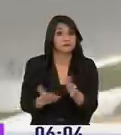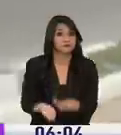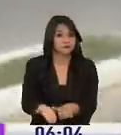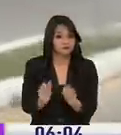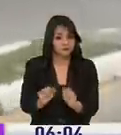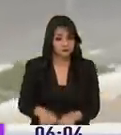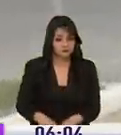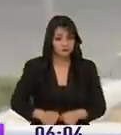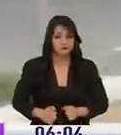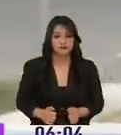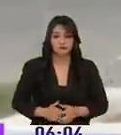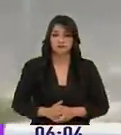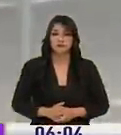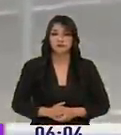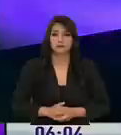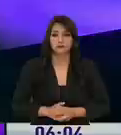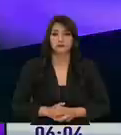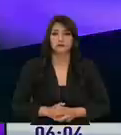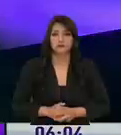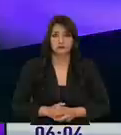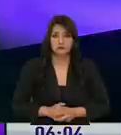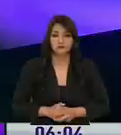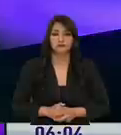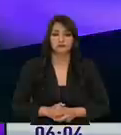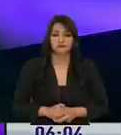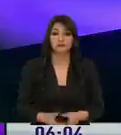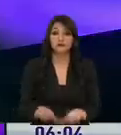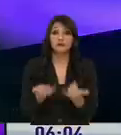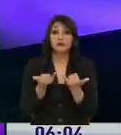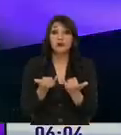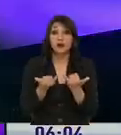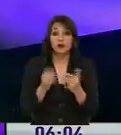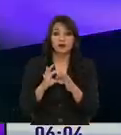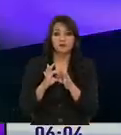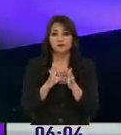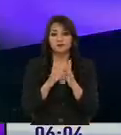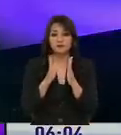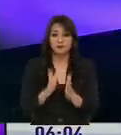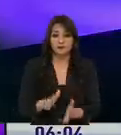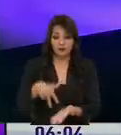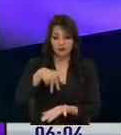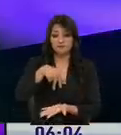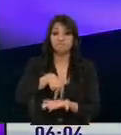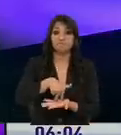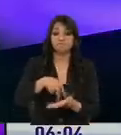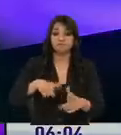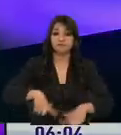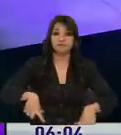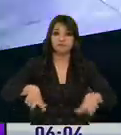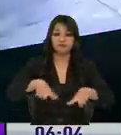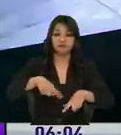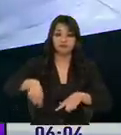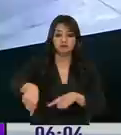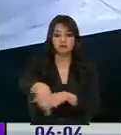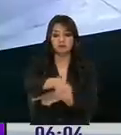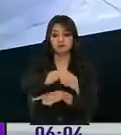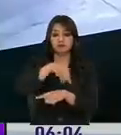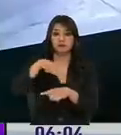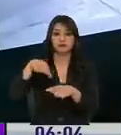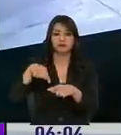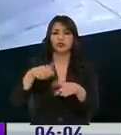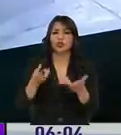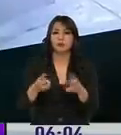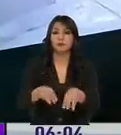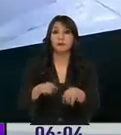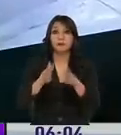informó Julio César Saona. Vamos inmediatamente con Sofía Vintimilla, está en el redondel del sector de la Miraflores, reporte